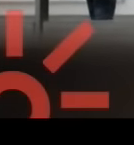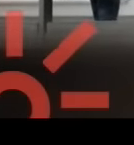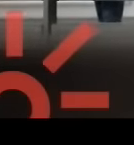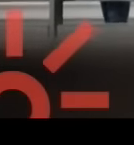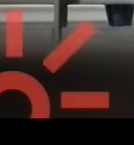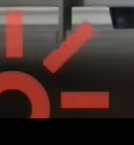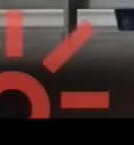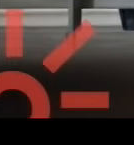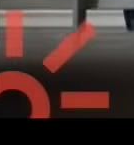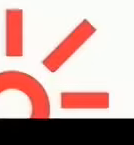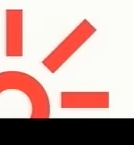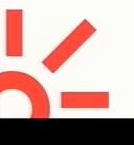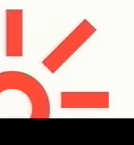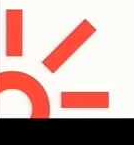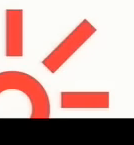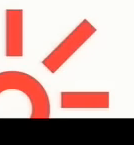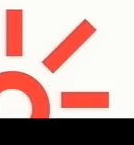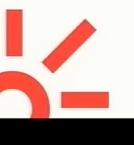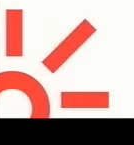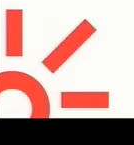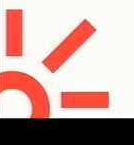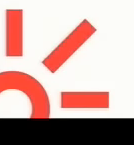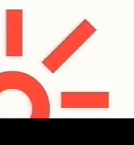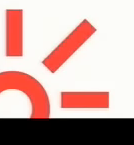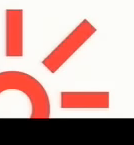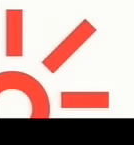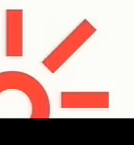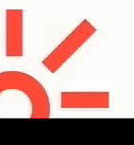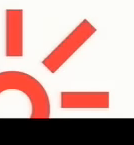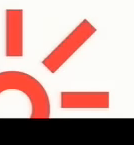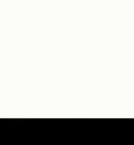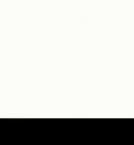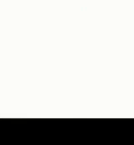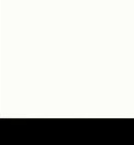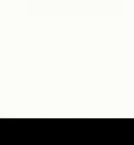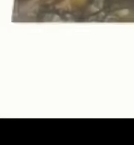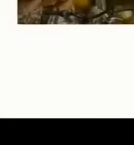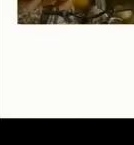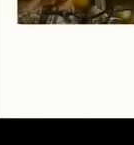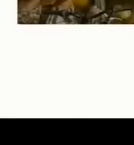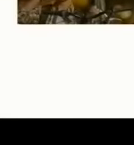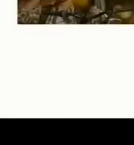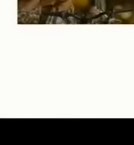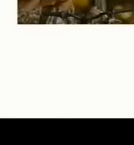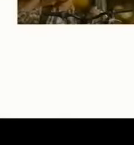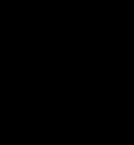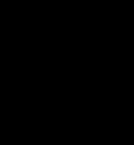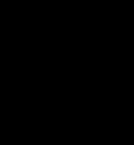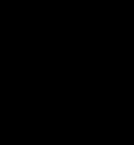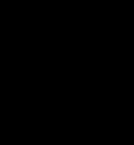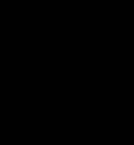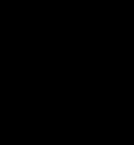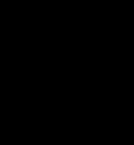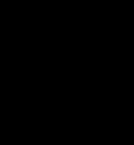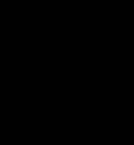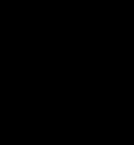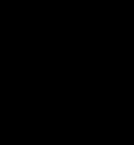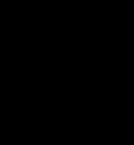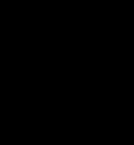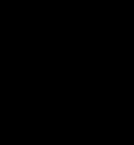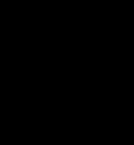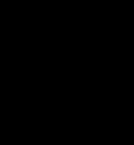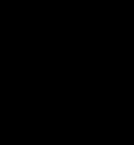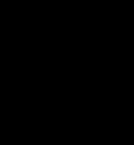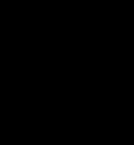a todas las operadoras. Activa tu paquete enviando ilimitado al 5000. Únete a Claro y vive sin límite, porque Claro te da